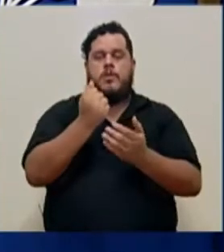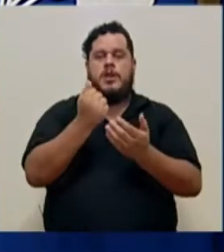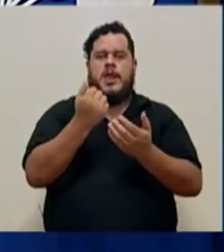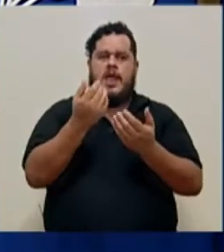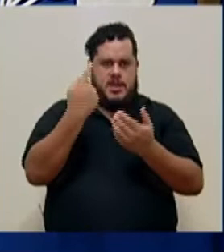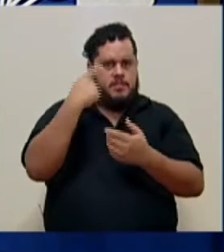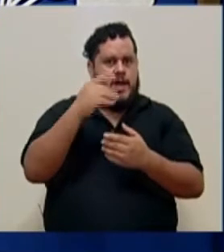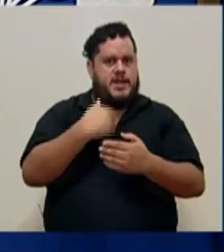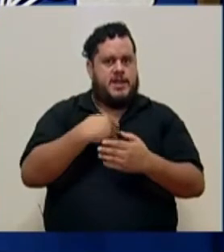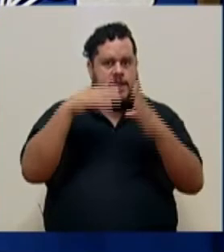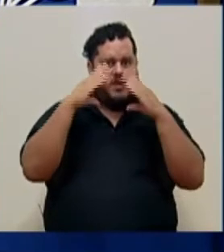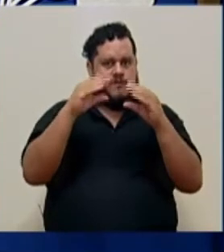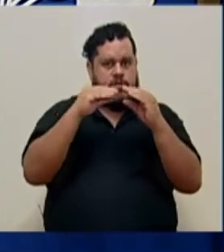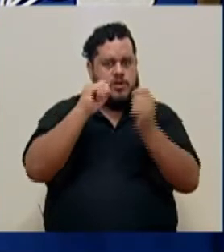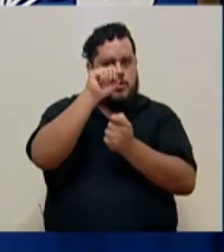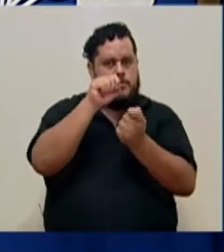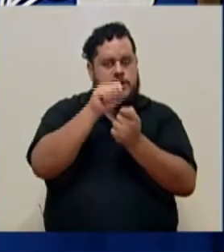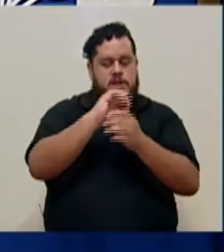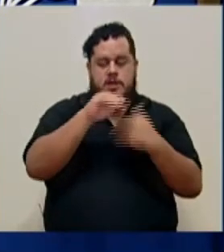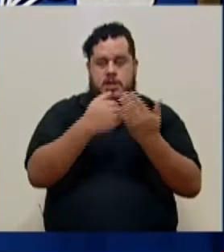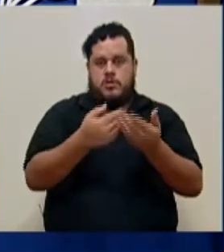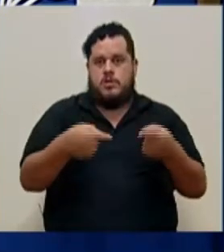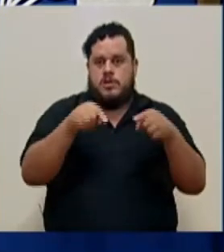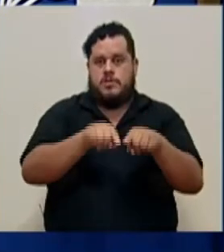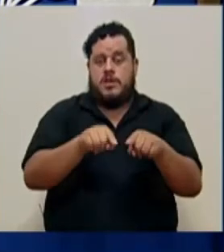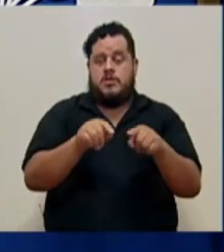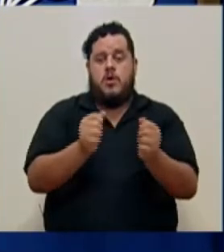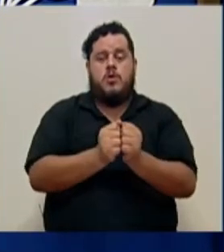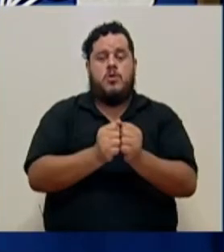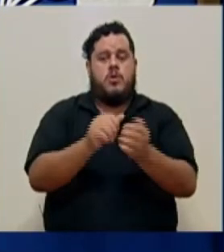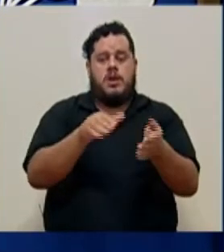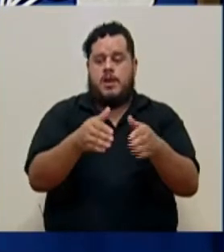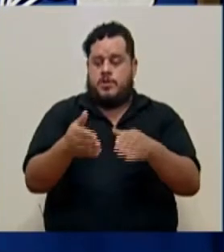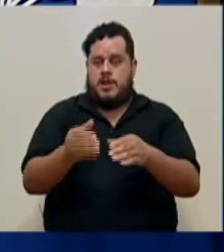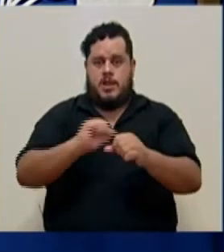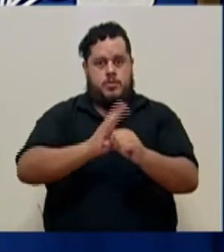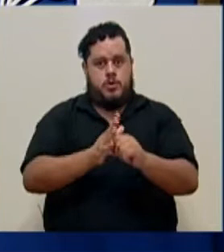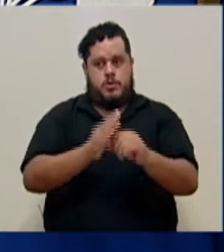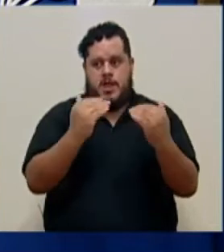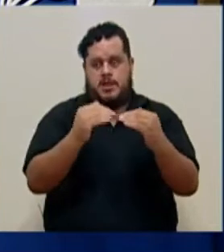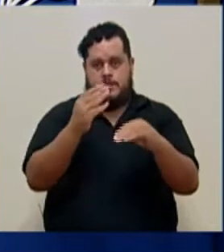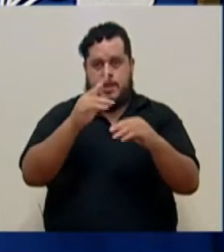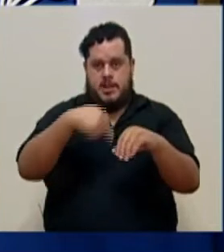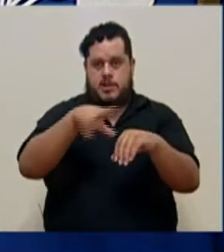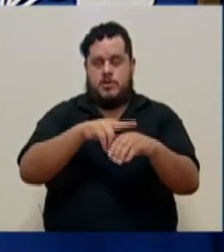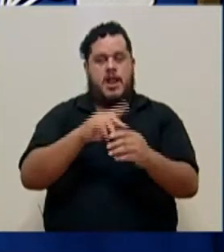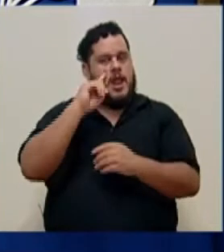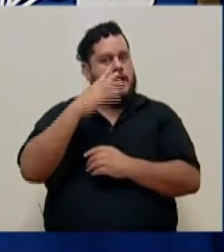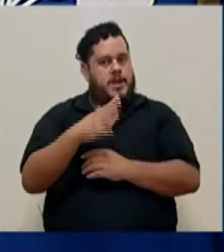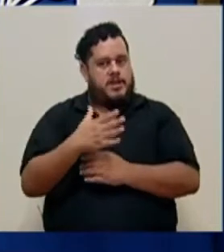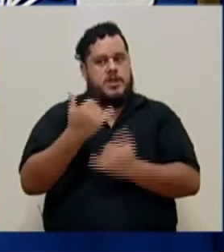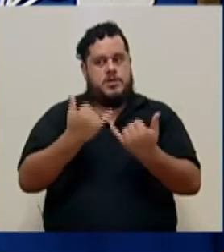más exacto de lo que está ocurriendo con la mortalidad por COVID a nivel nacional. Parecido se había hecho